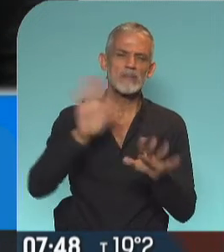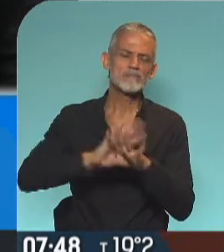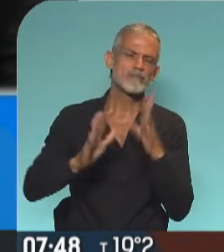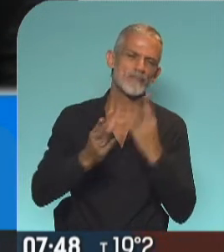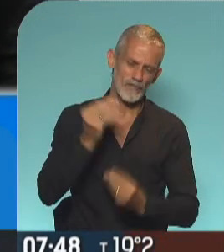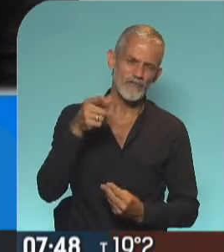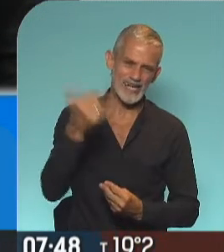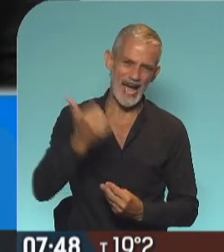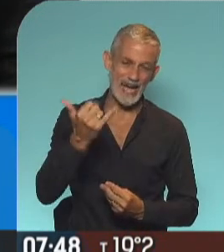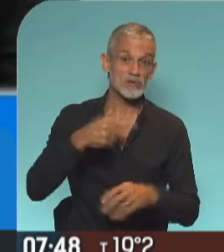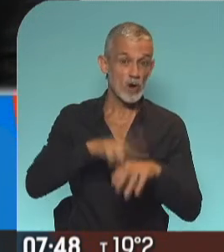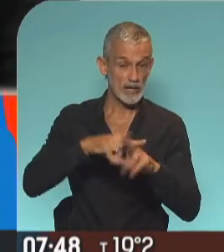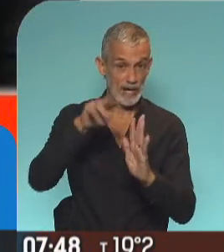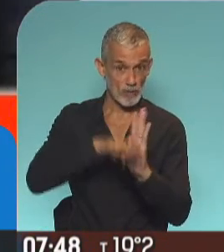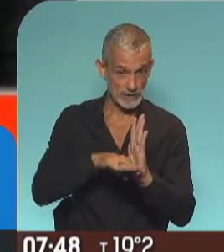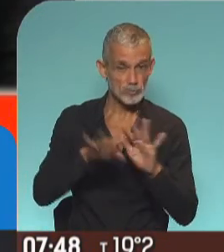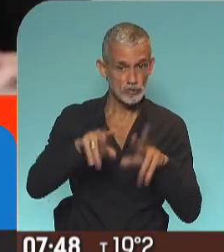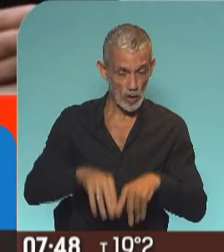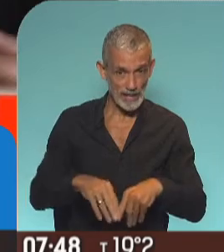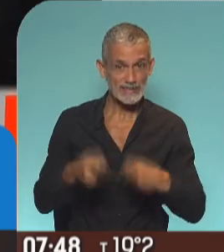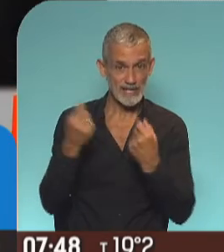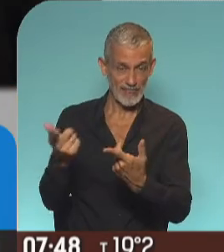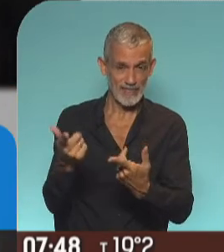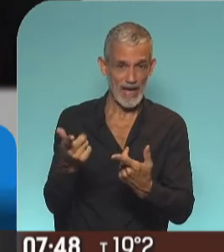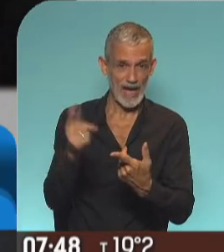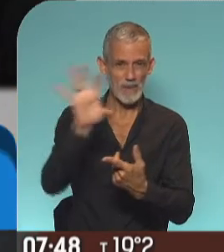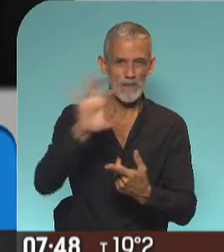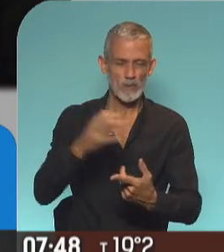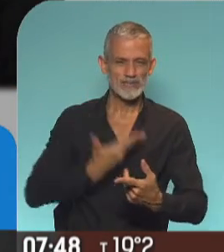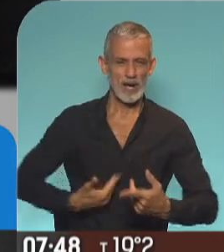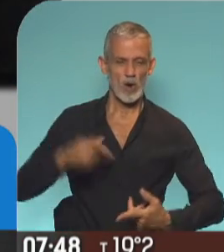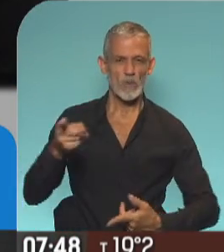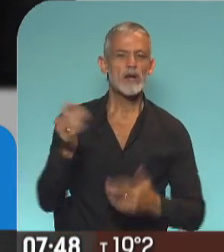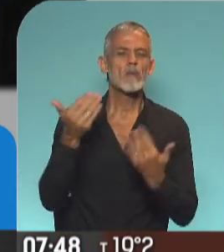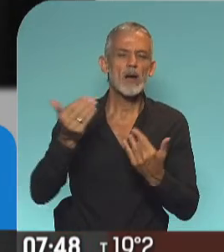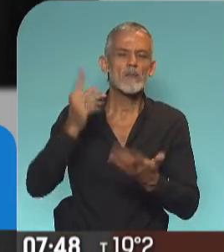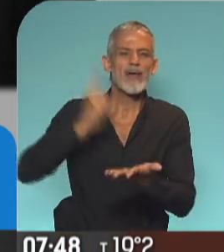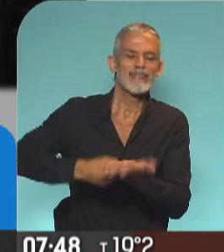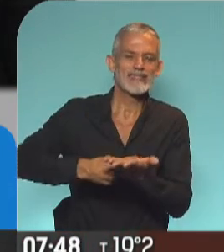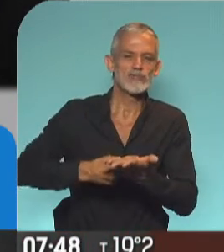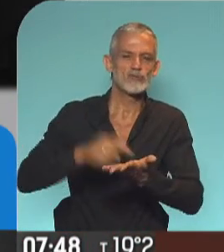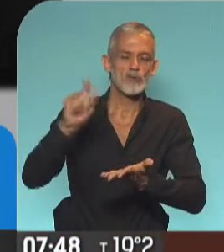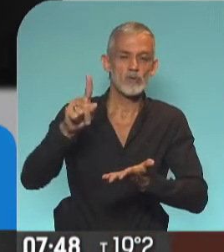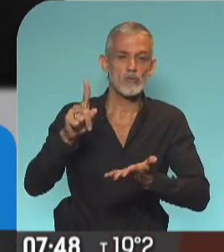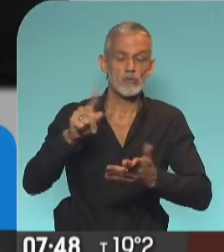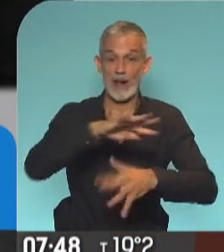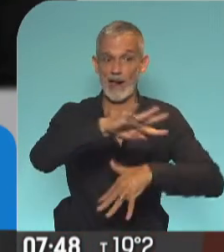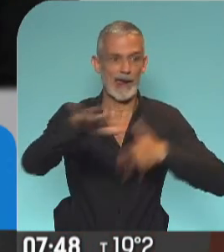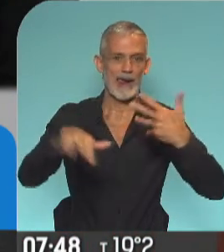y nosotros vamos a recomendar a la provincia para que puedan tomar las medidas sin